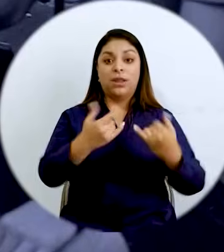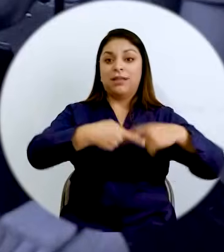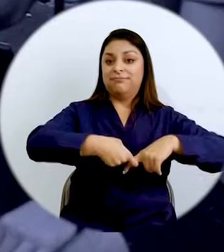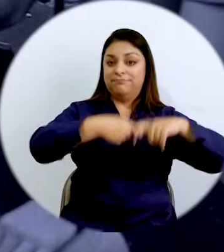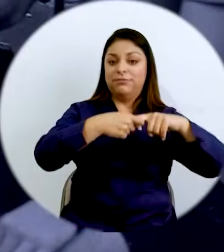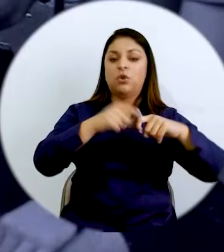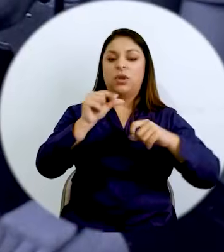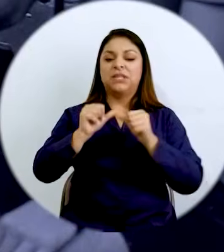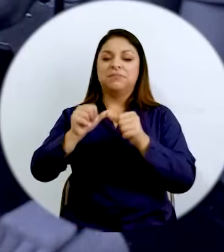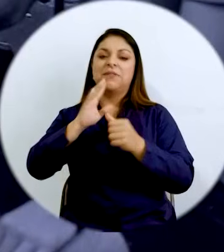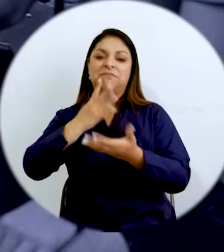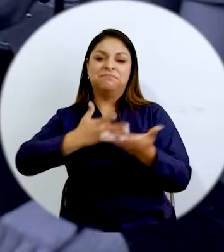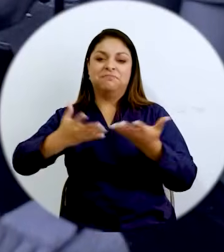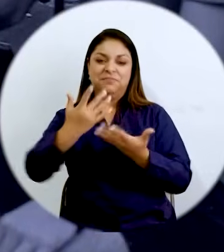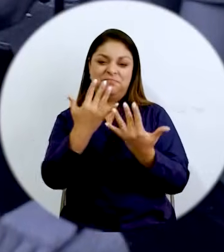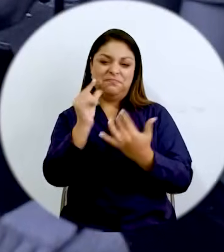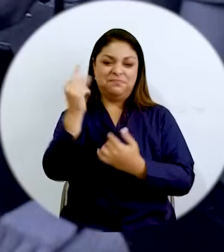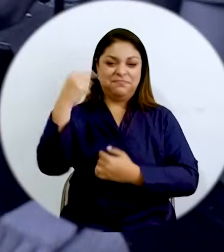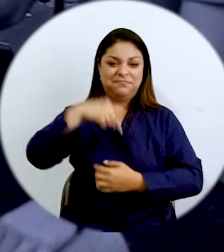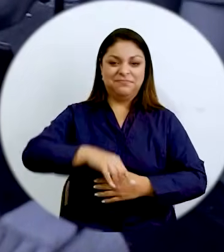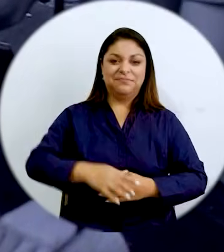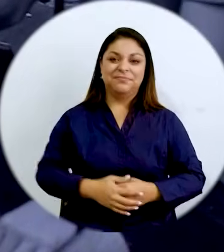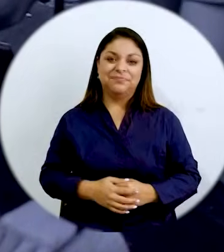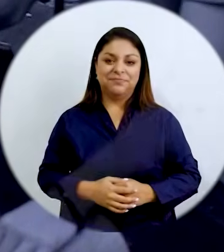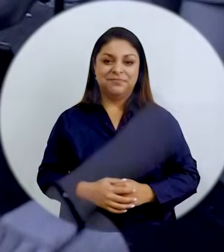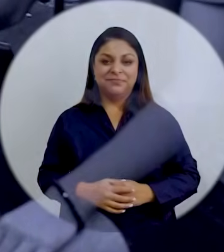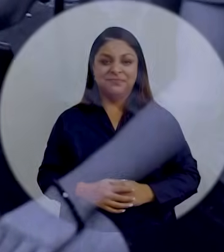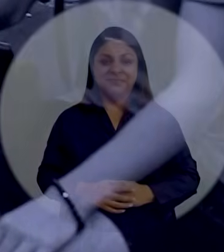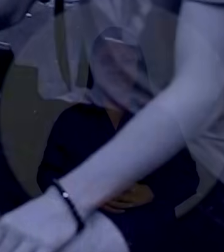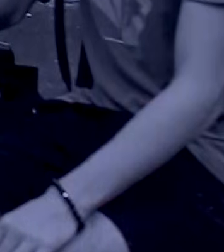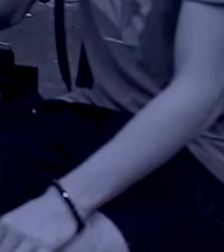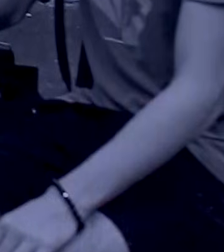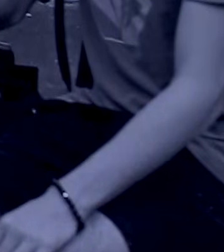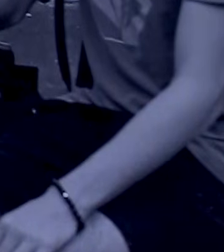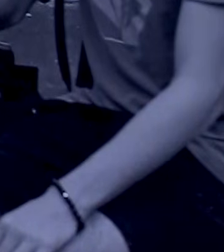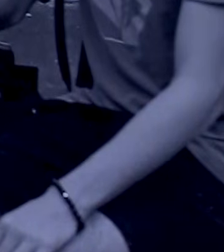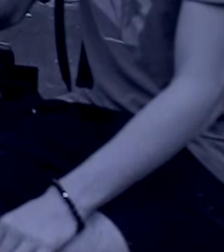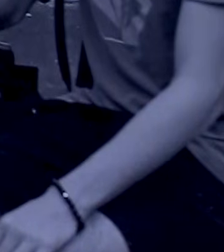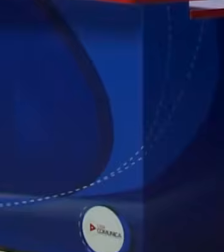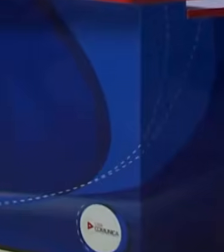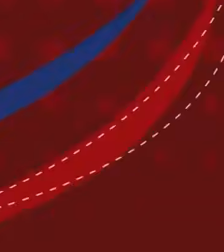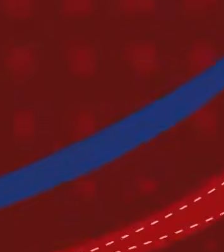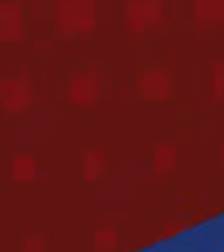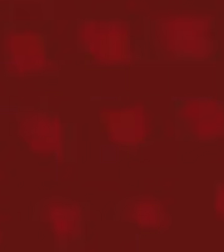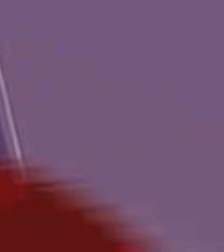desarrollo social. De eso vamos a hablar en el siguiente bloque, que es Con una mirada, que ya volvemos.